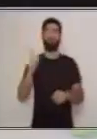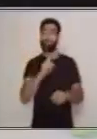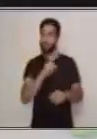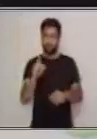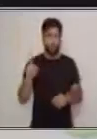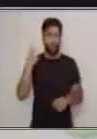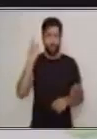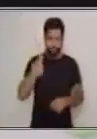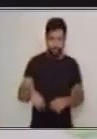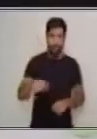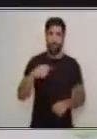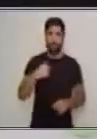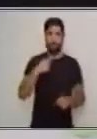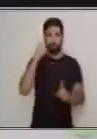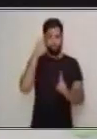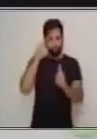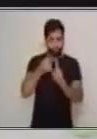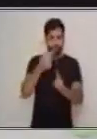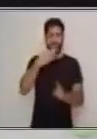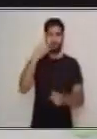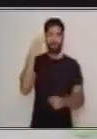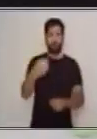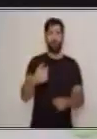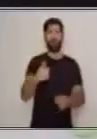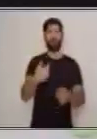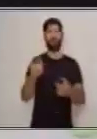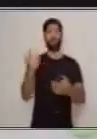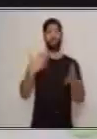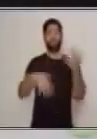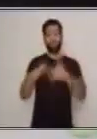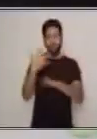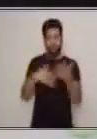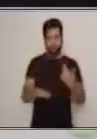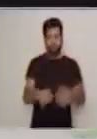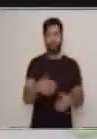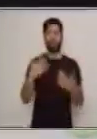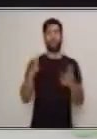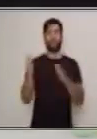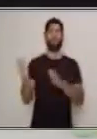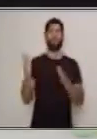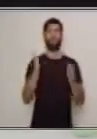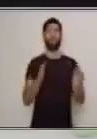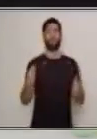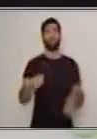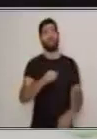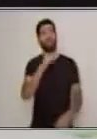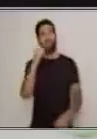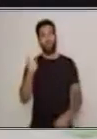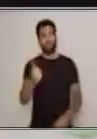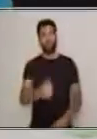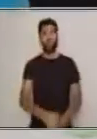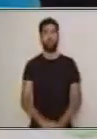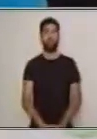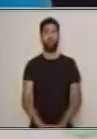o precisa con lo que yo voy a hablar. Veamos la siguiente destreza.